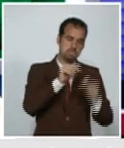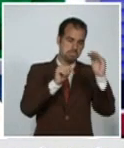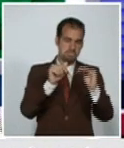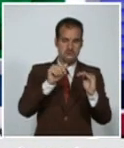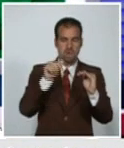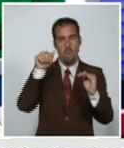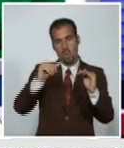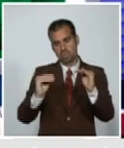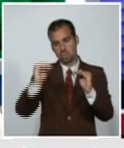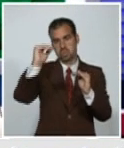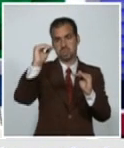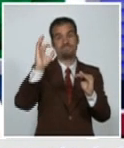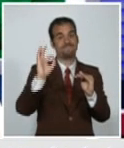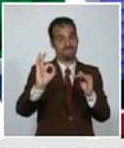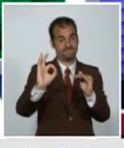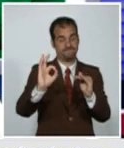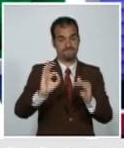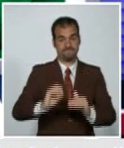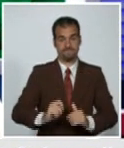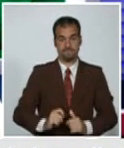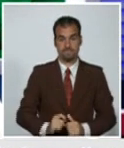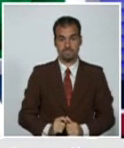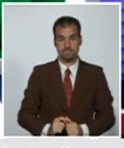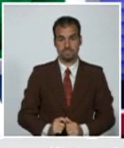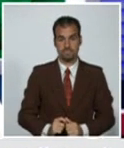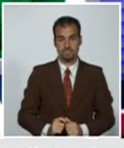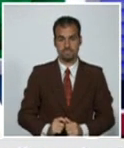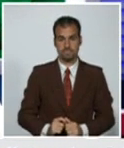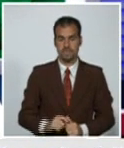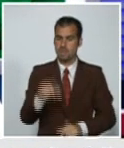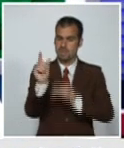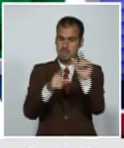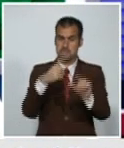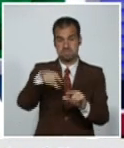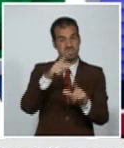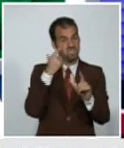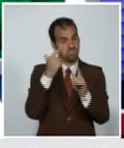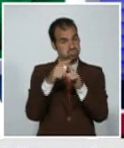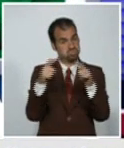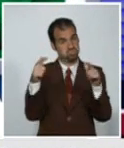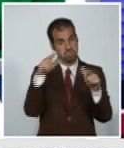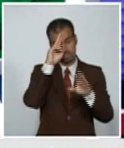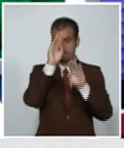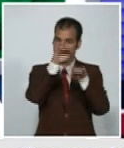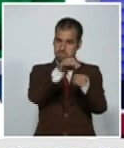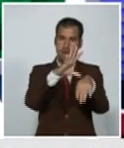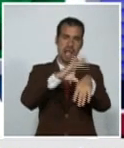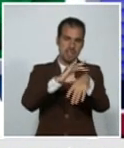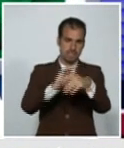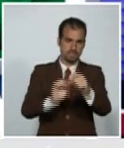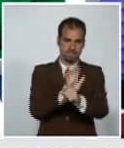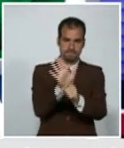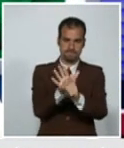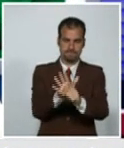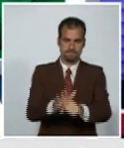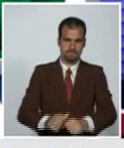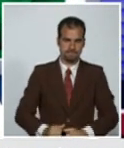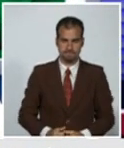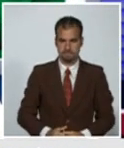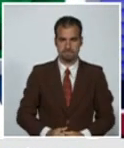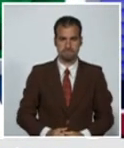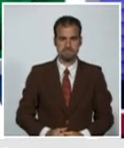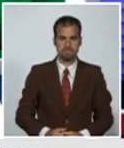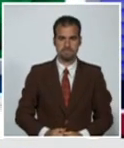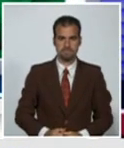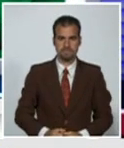Eso hace que un número elevado de personas se encuentren ingresadas con la enfermedad. Ayer nuevamente